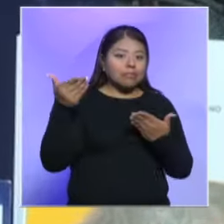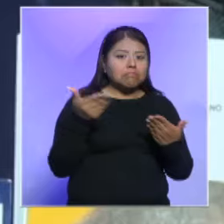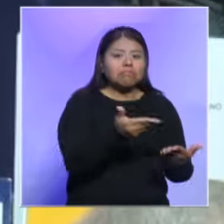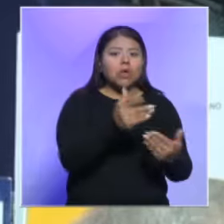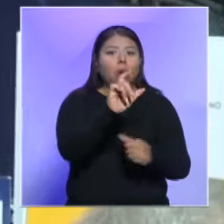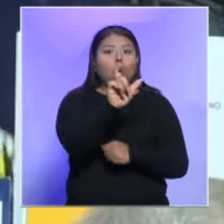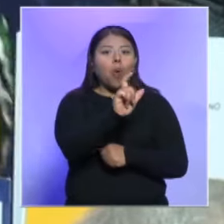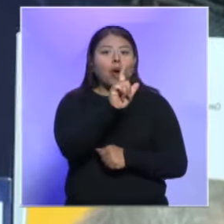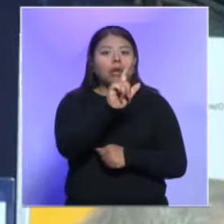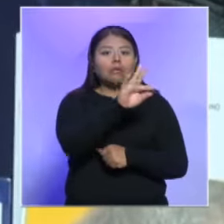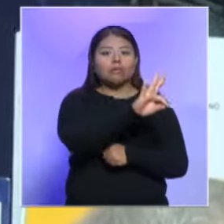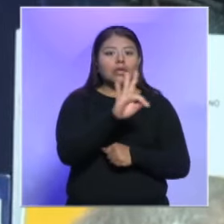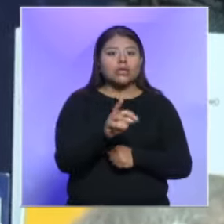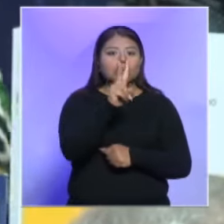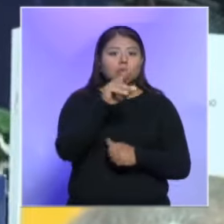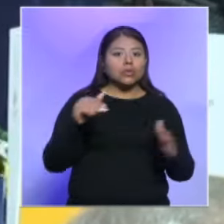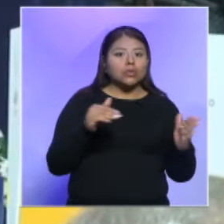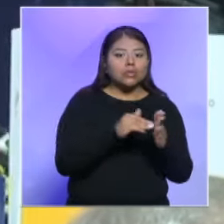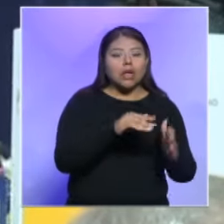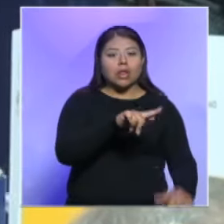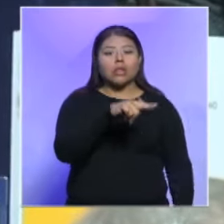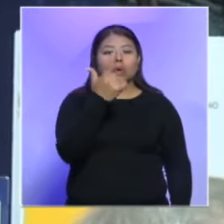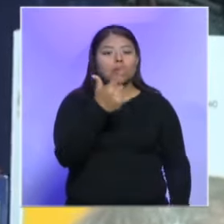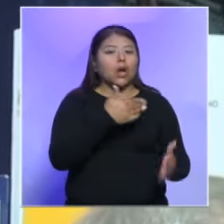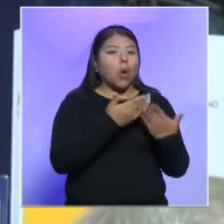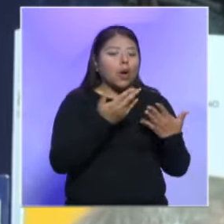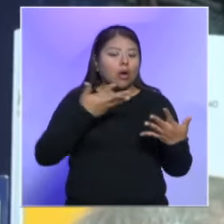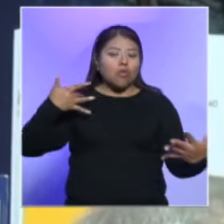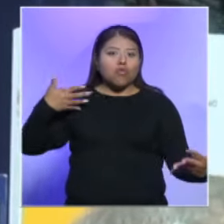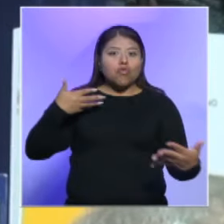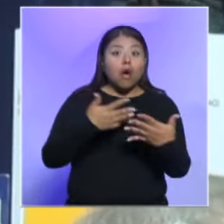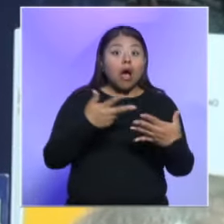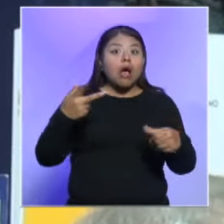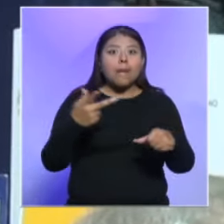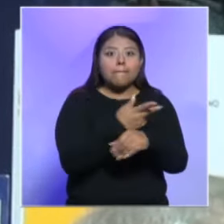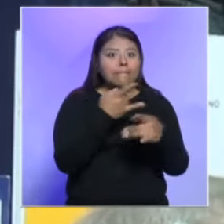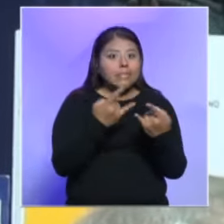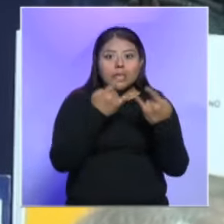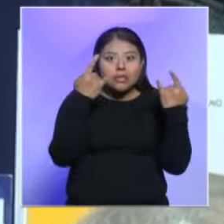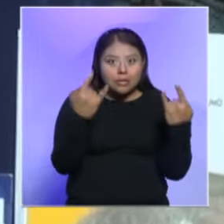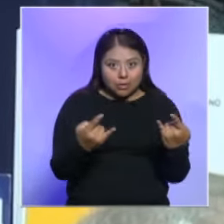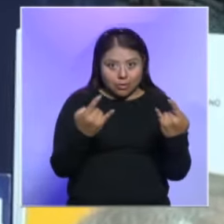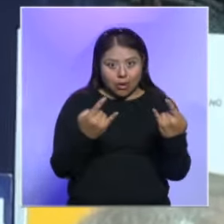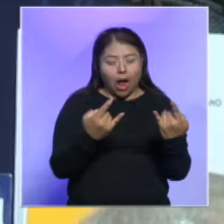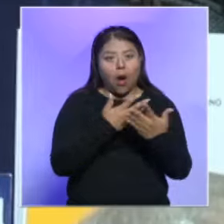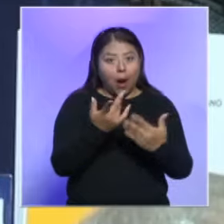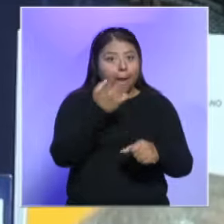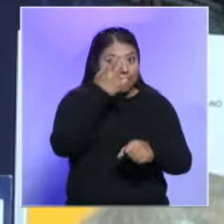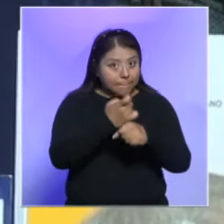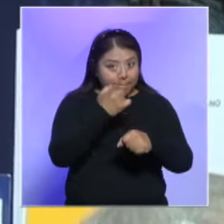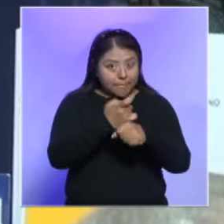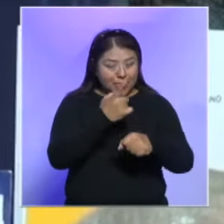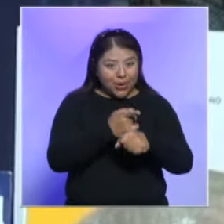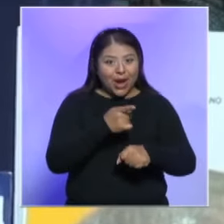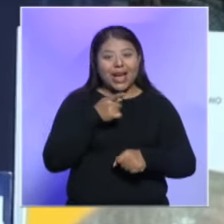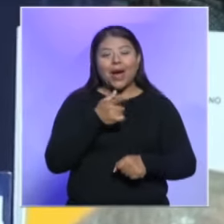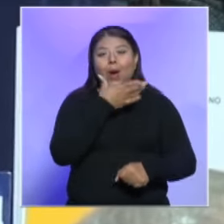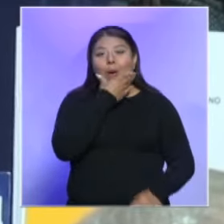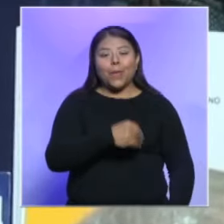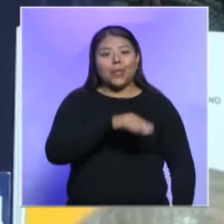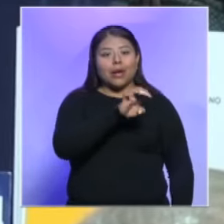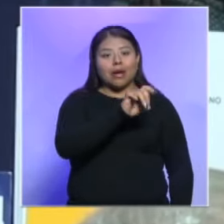durante estas épocas? Y es el recuento que nos hace histórico, primero Enrique, en estos cuatro capítulos, hasta